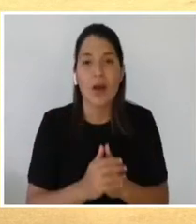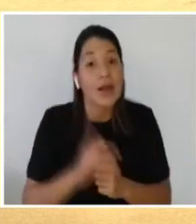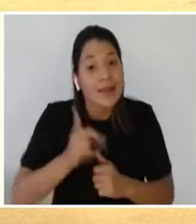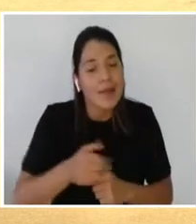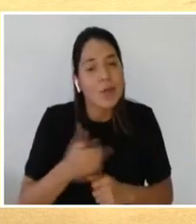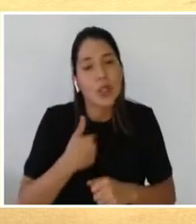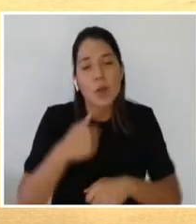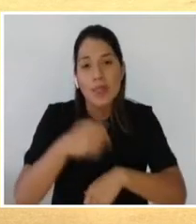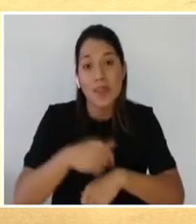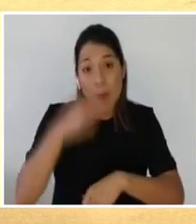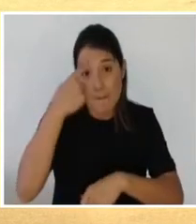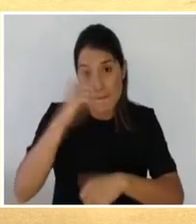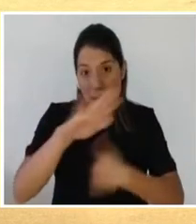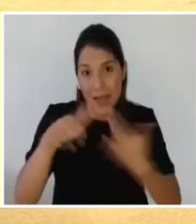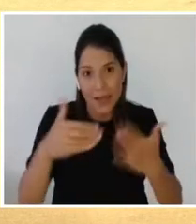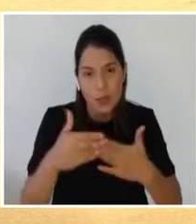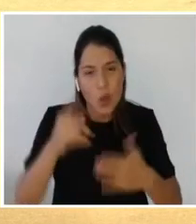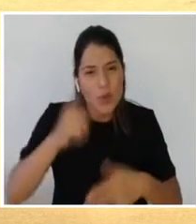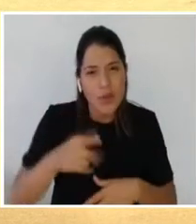Hay que saber